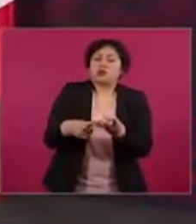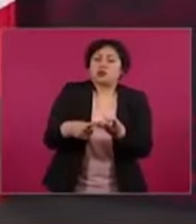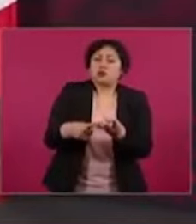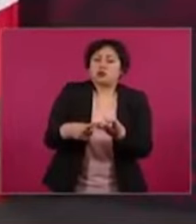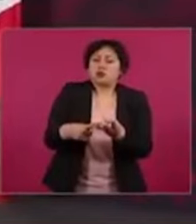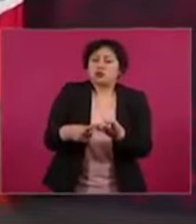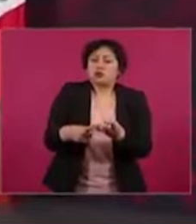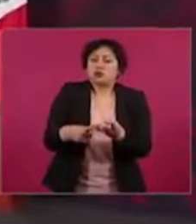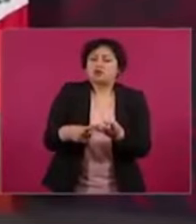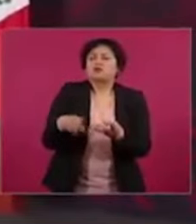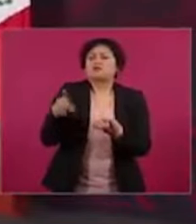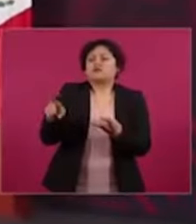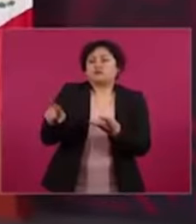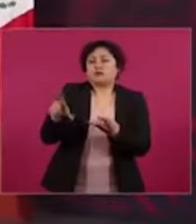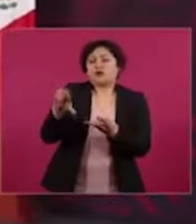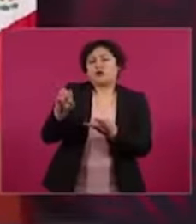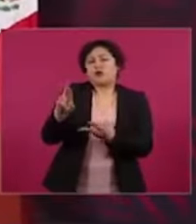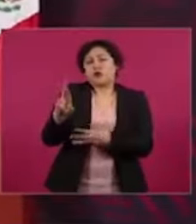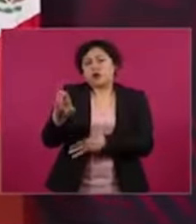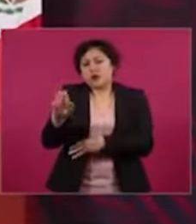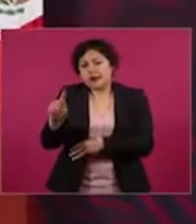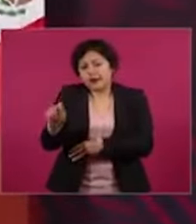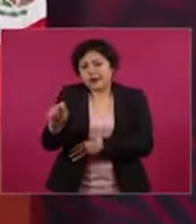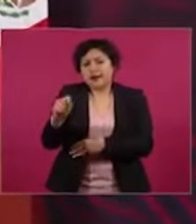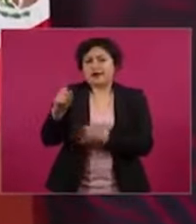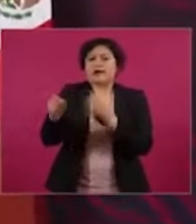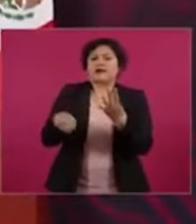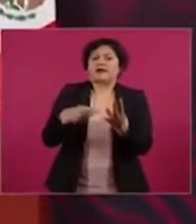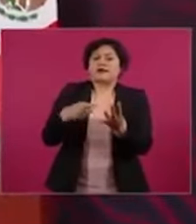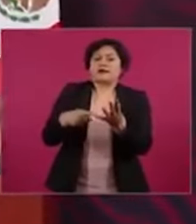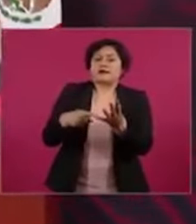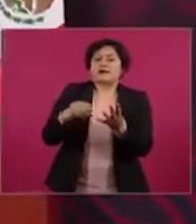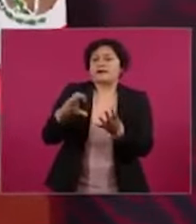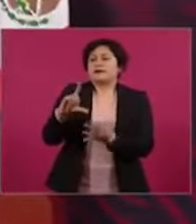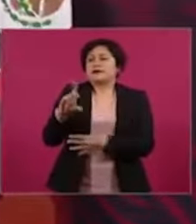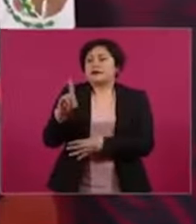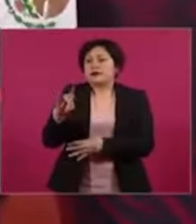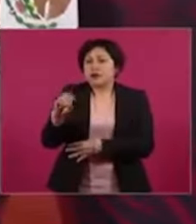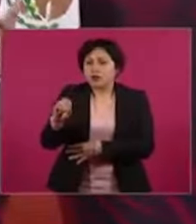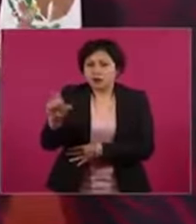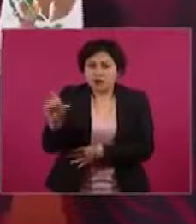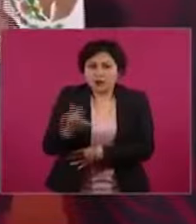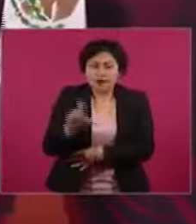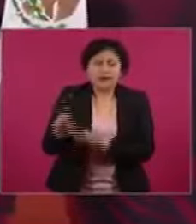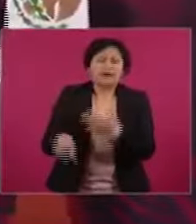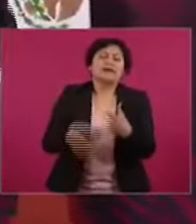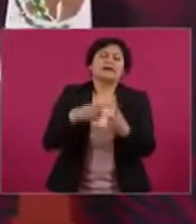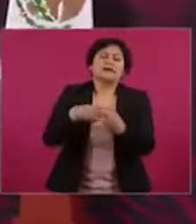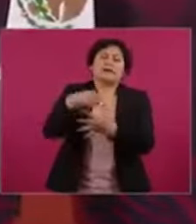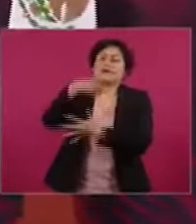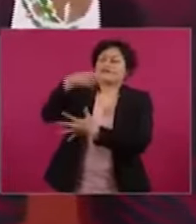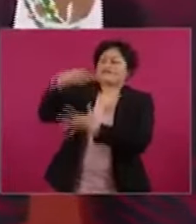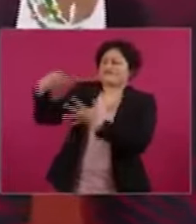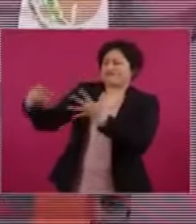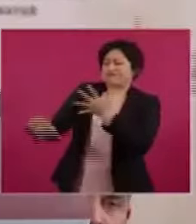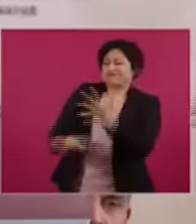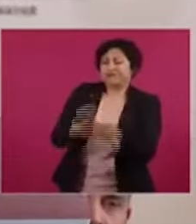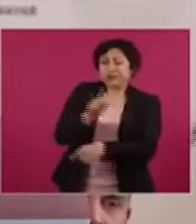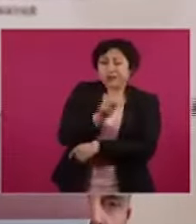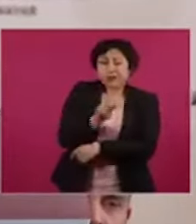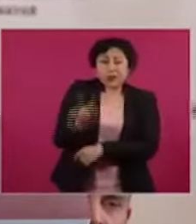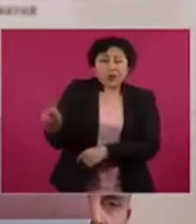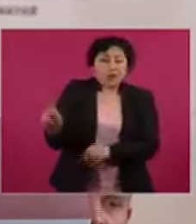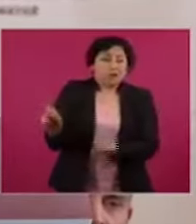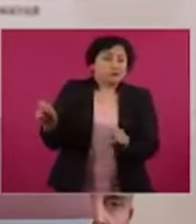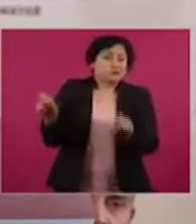amenazas para los colegas que estamos aquí en la capital mexicana pero no es el mismo riesgo que tienen muchos que están en Chihuahua, que están en Tamaulipas, que están